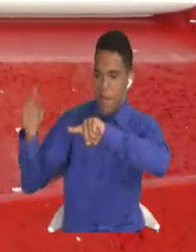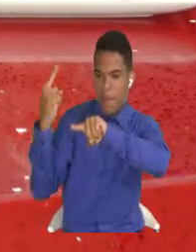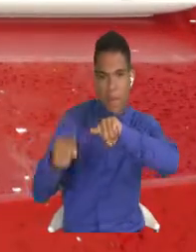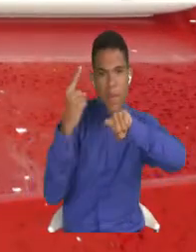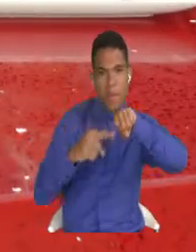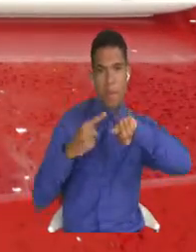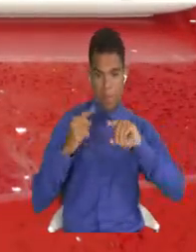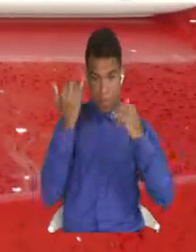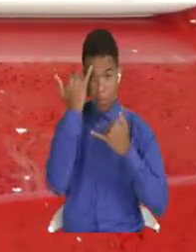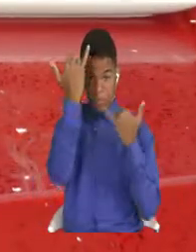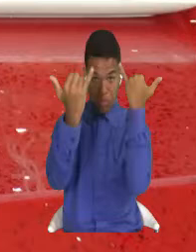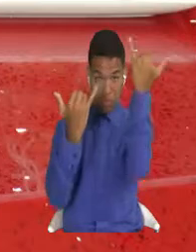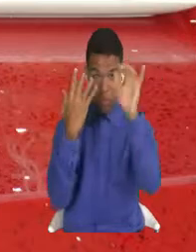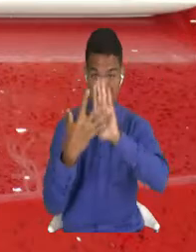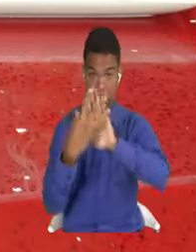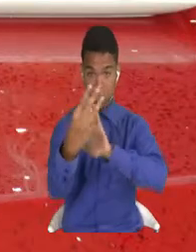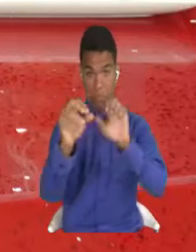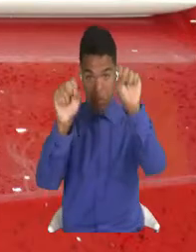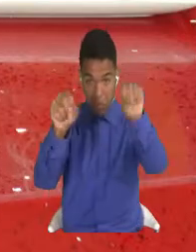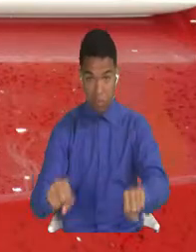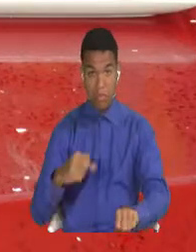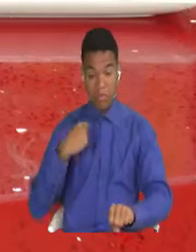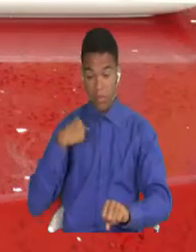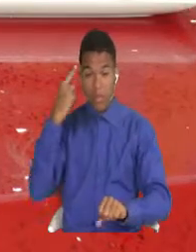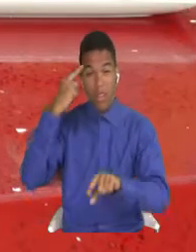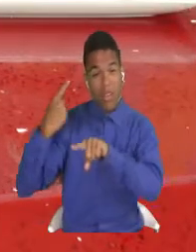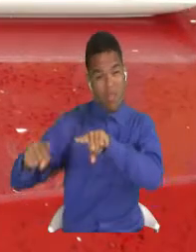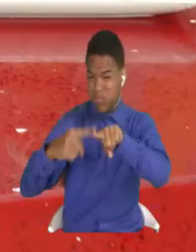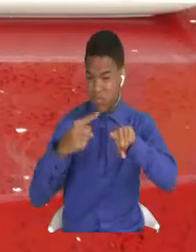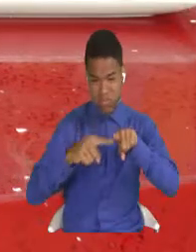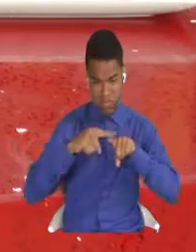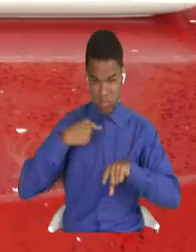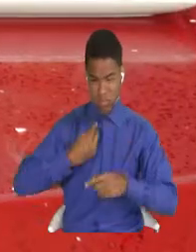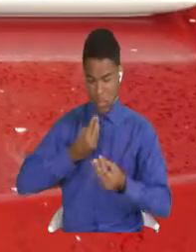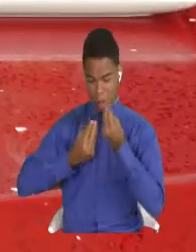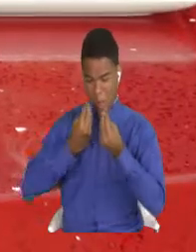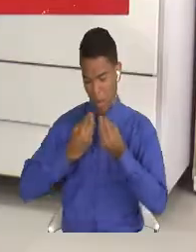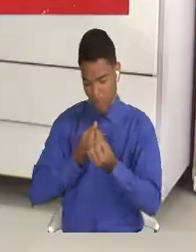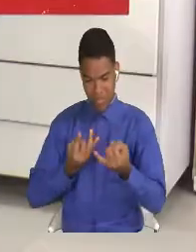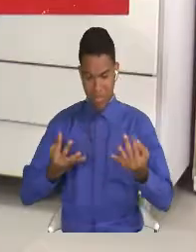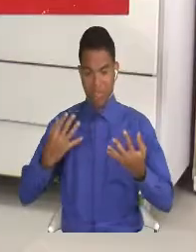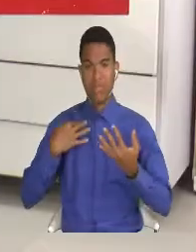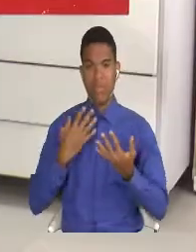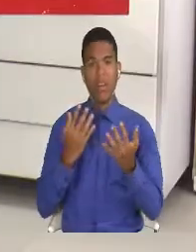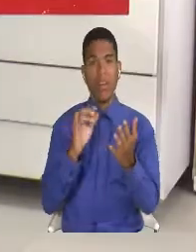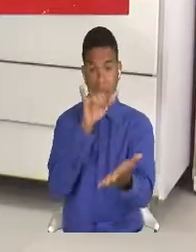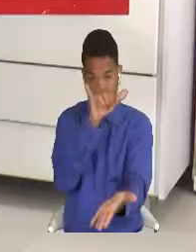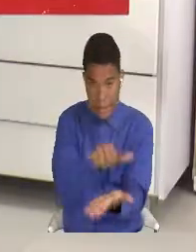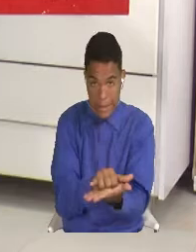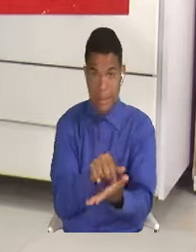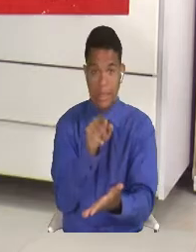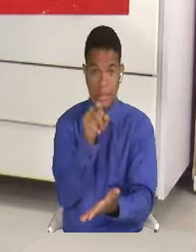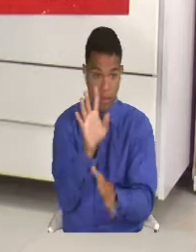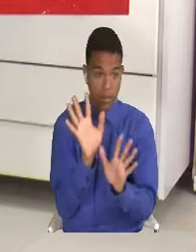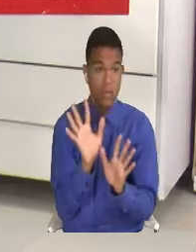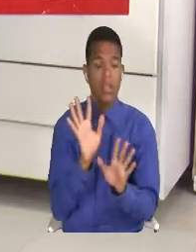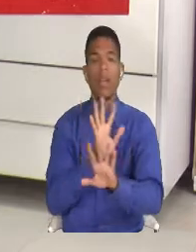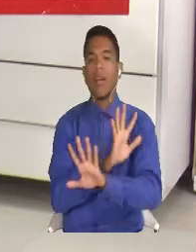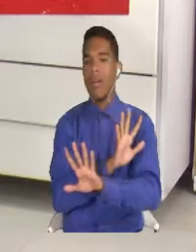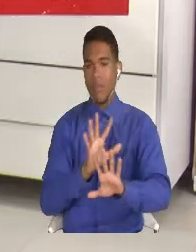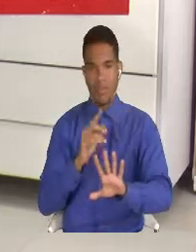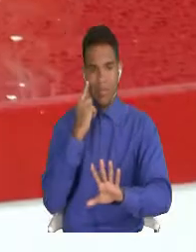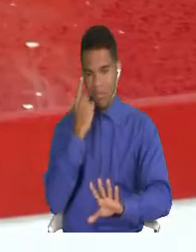con nosotros aprendan a hacer muchas cosas diferentes. Y este es el momento, créanme. Claro que sí, queridos televidentes. Bueno, ya saben ustedes,